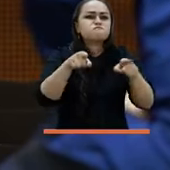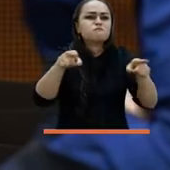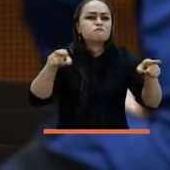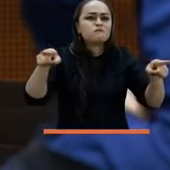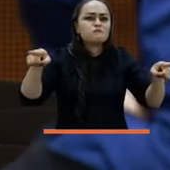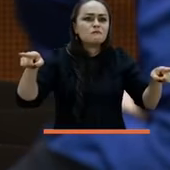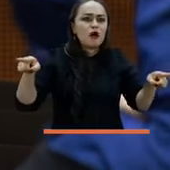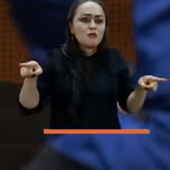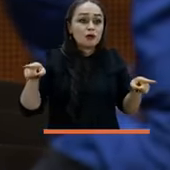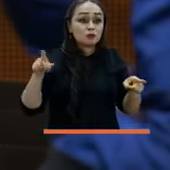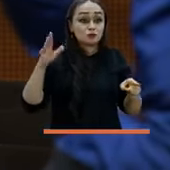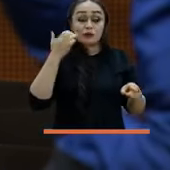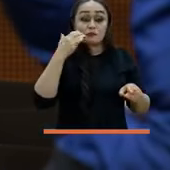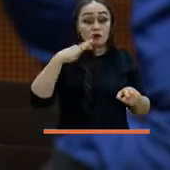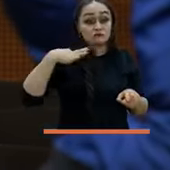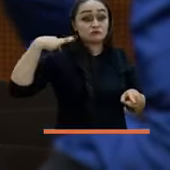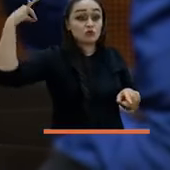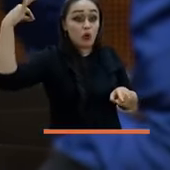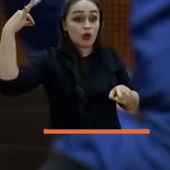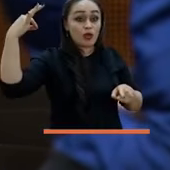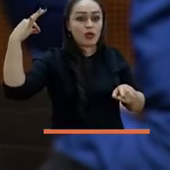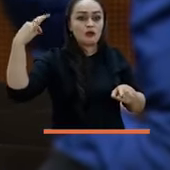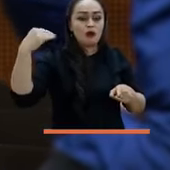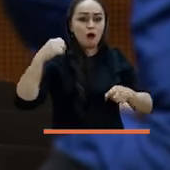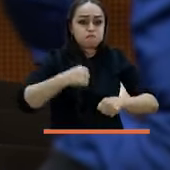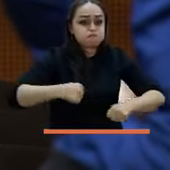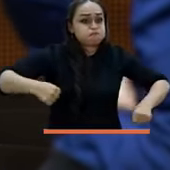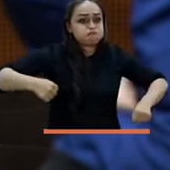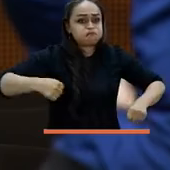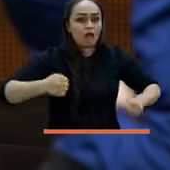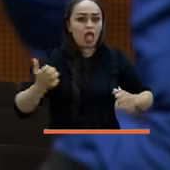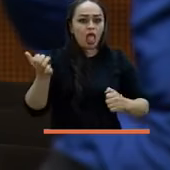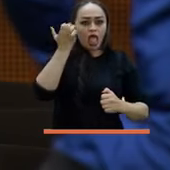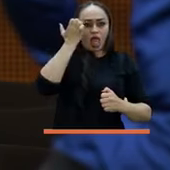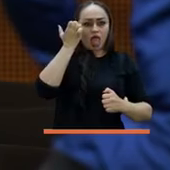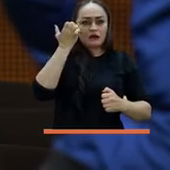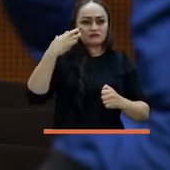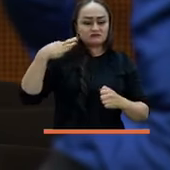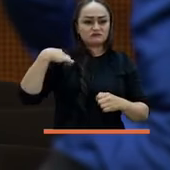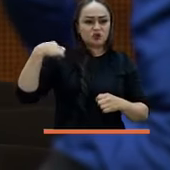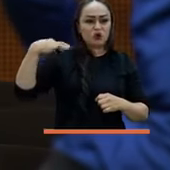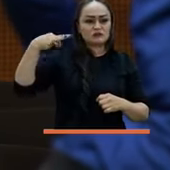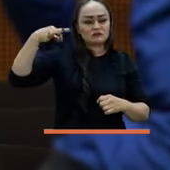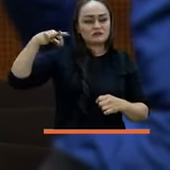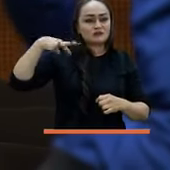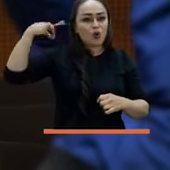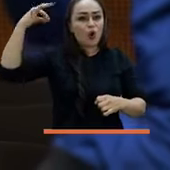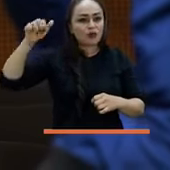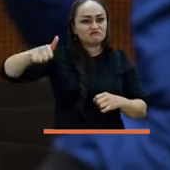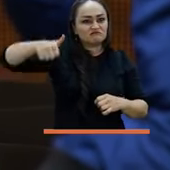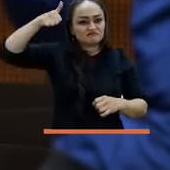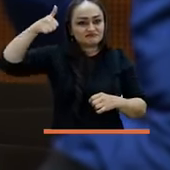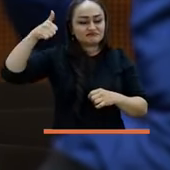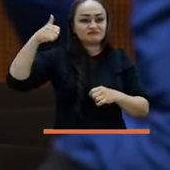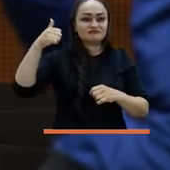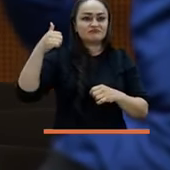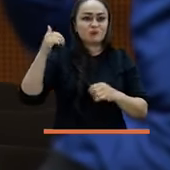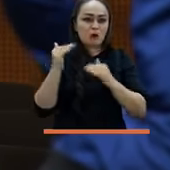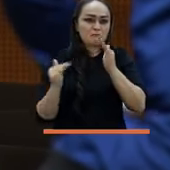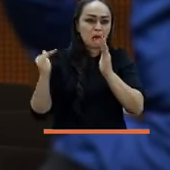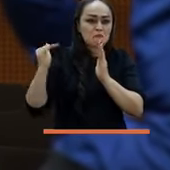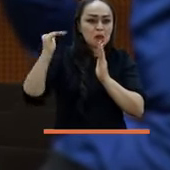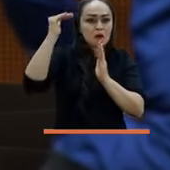conocen en cargos representativos o en cargos de alto poder esto también se va se ve muy marcado en esa discriminación